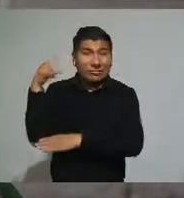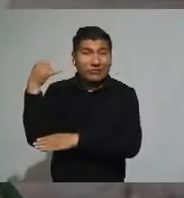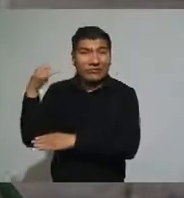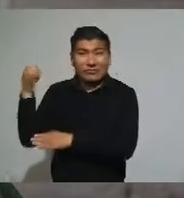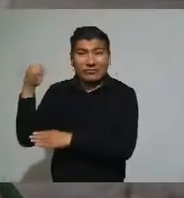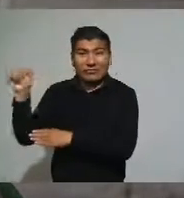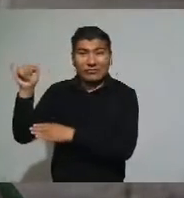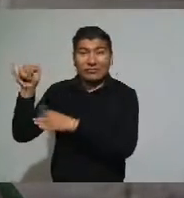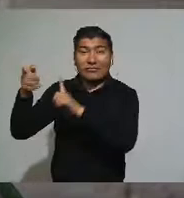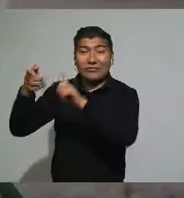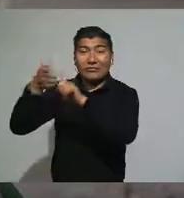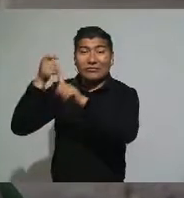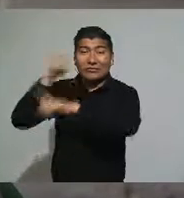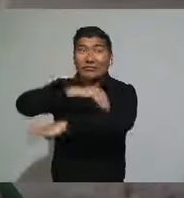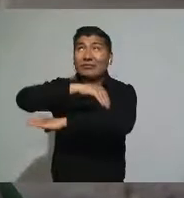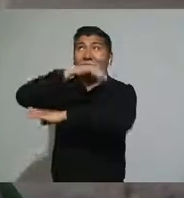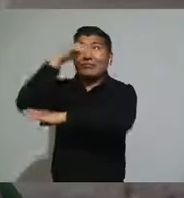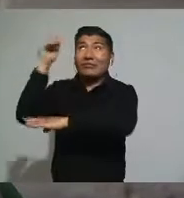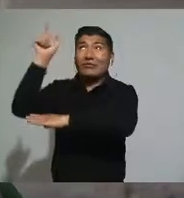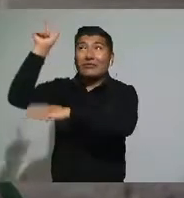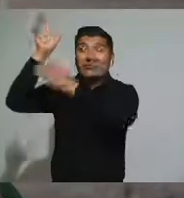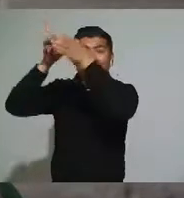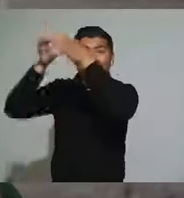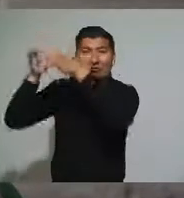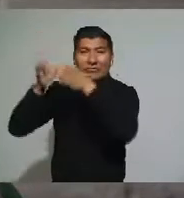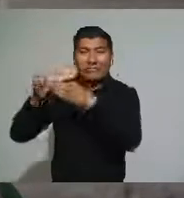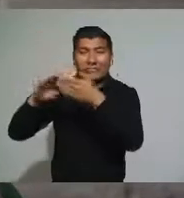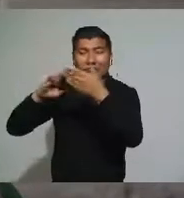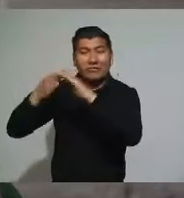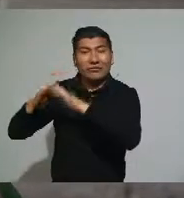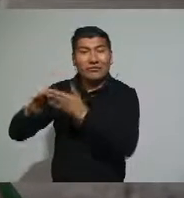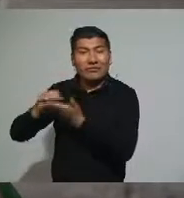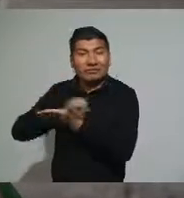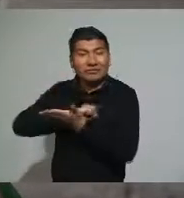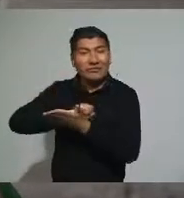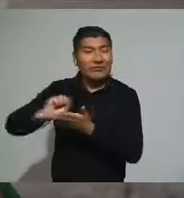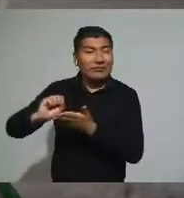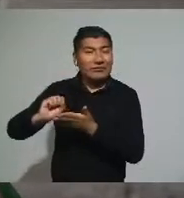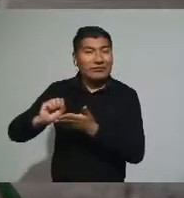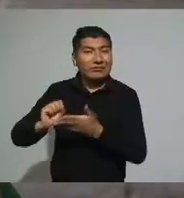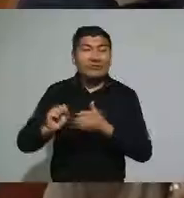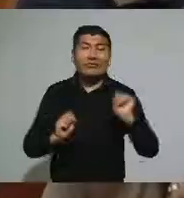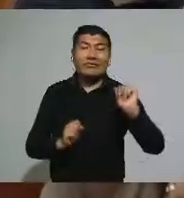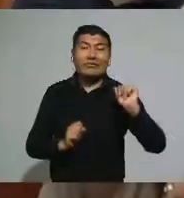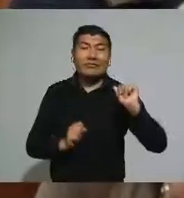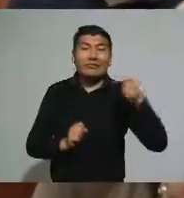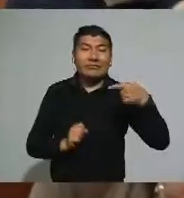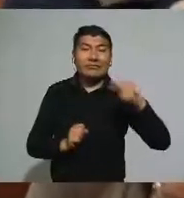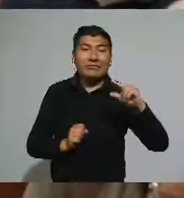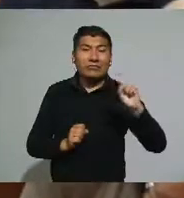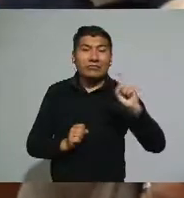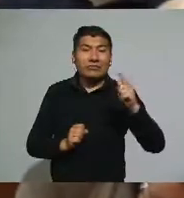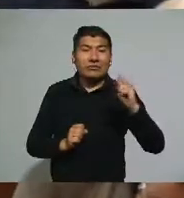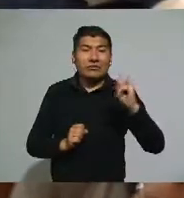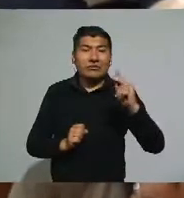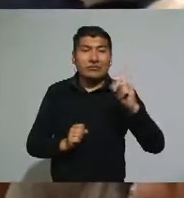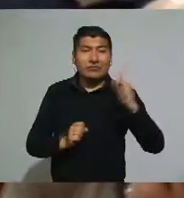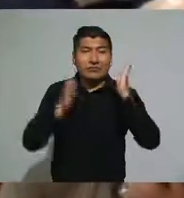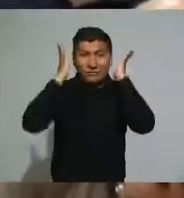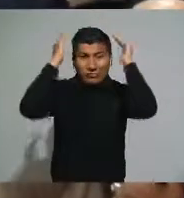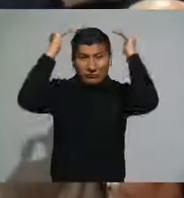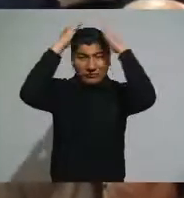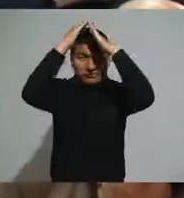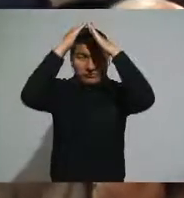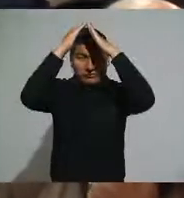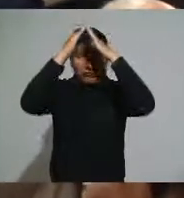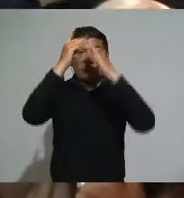que bajaba del cielo, la ciudad santa. San Agustín, el obispo de Hipona,